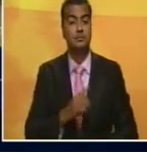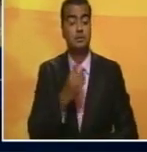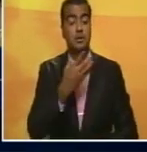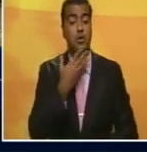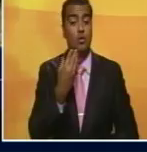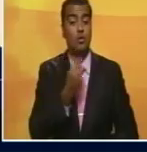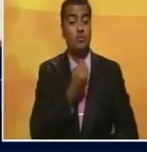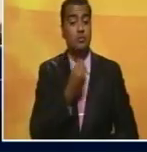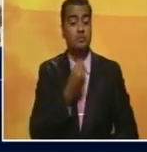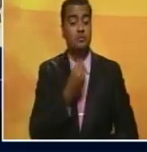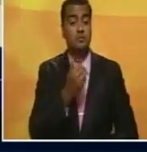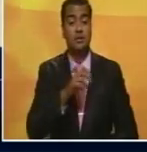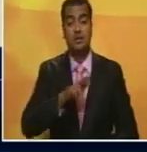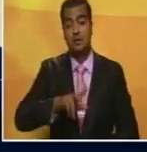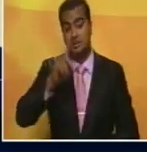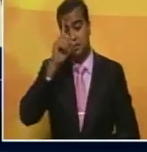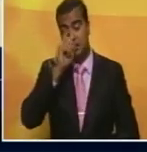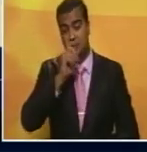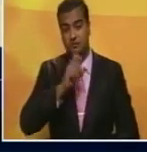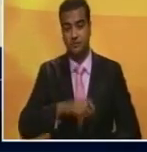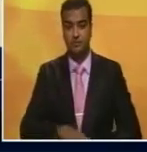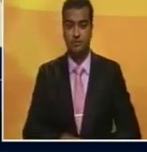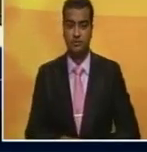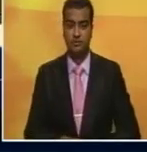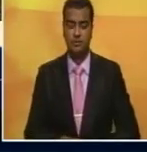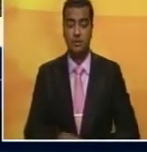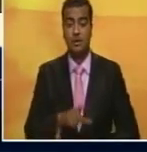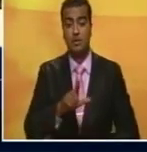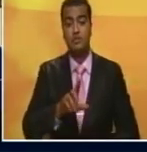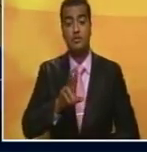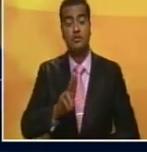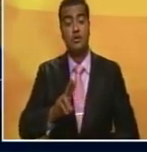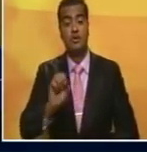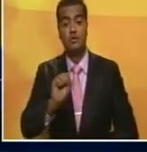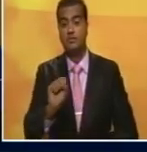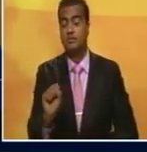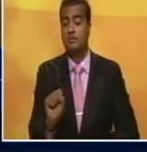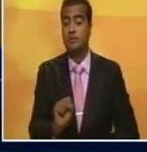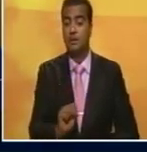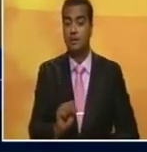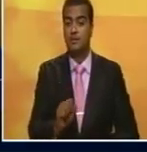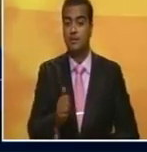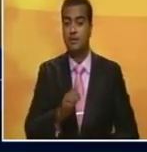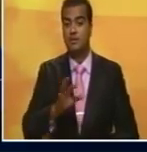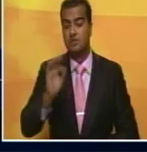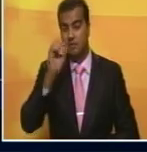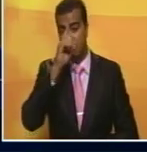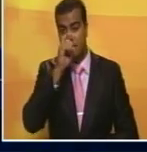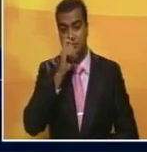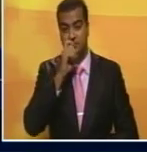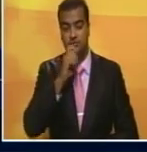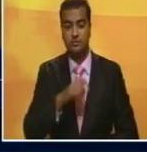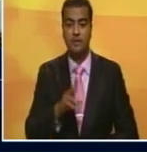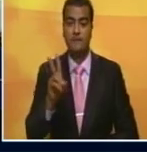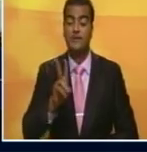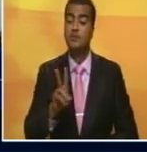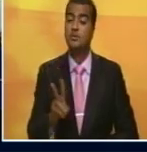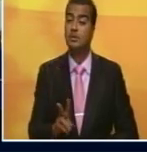un adolescente de 13 años en Gramovén, y Luis Urbano Estrada Argueta, de 19 años,